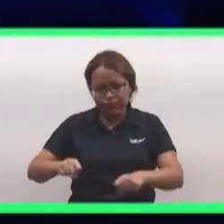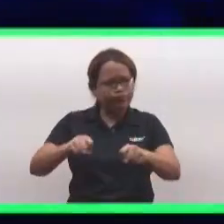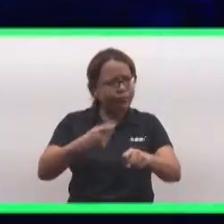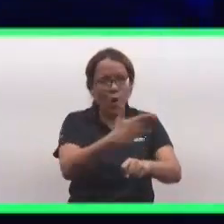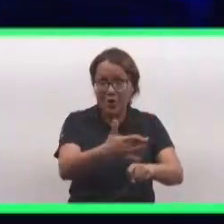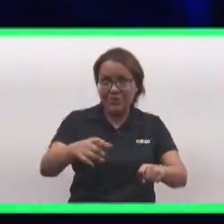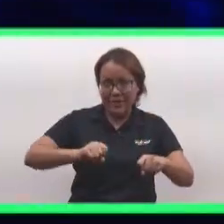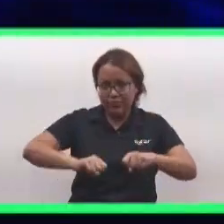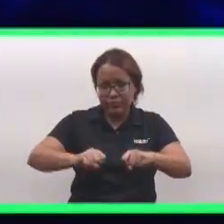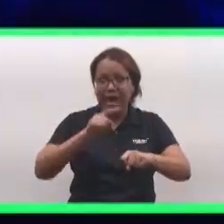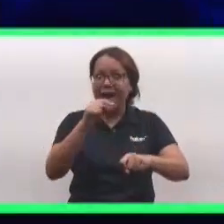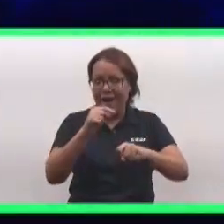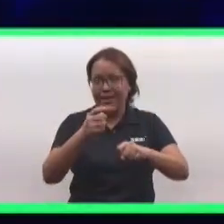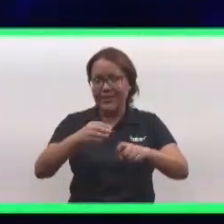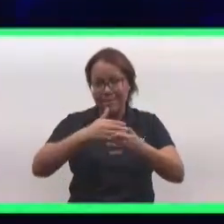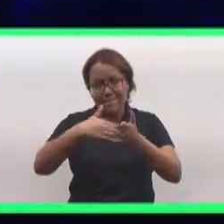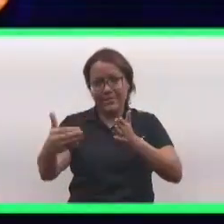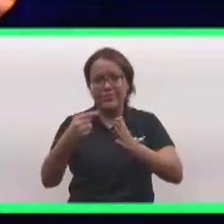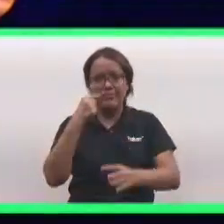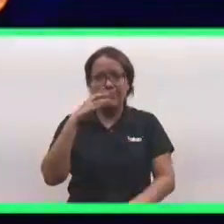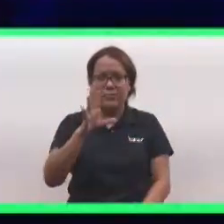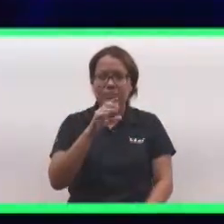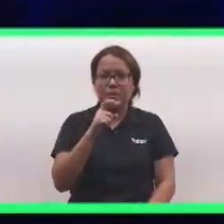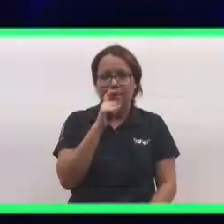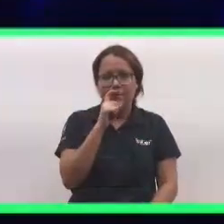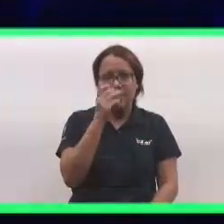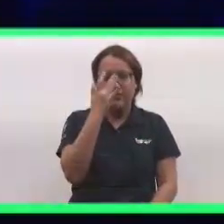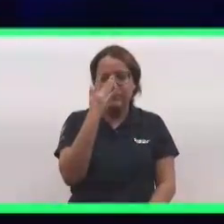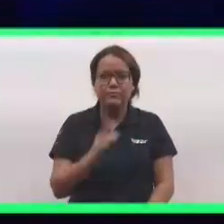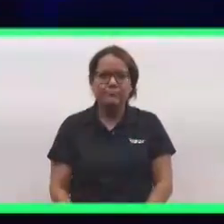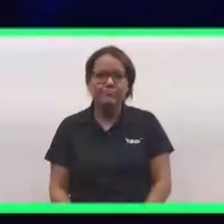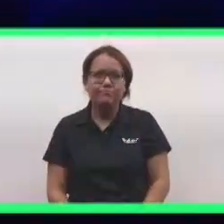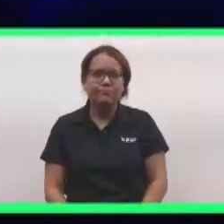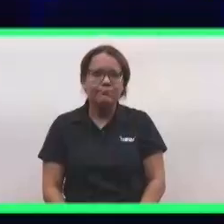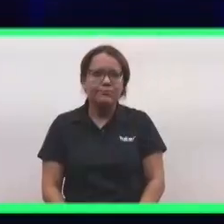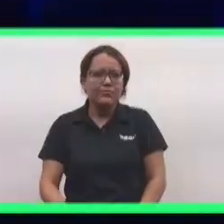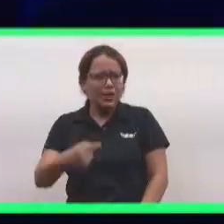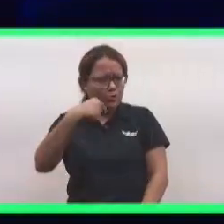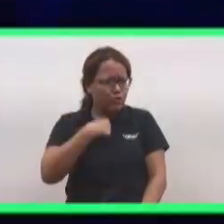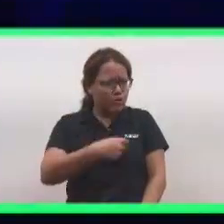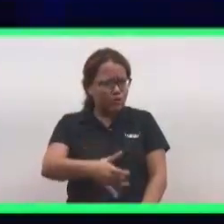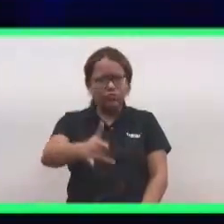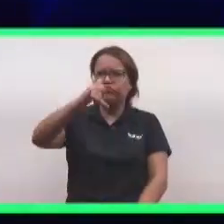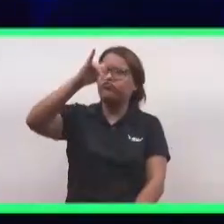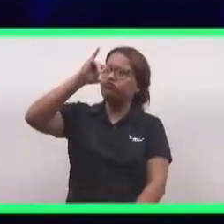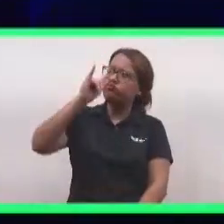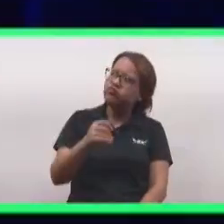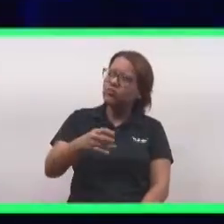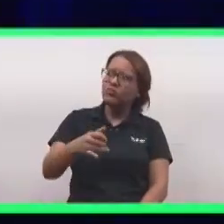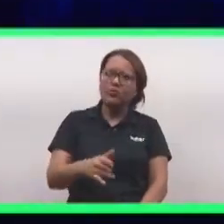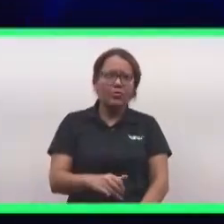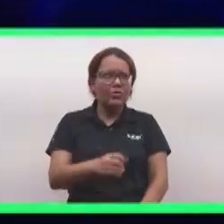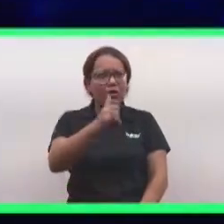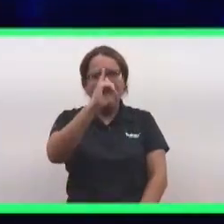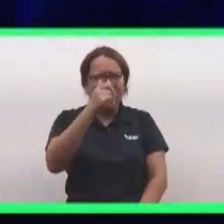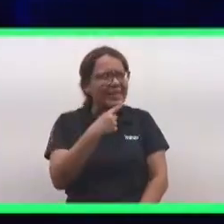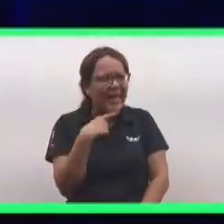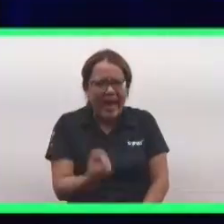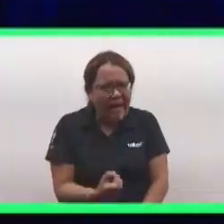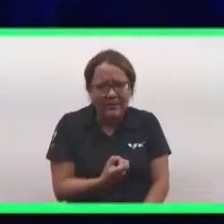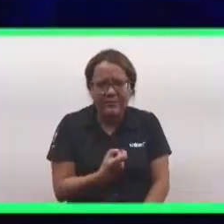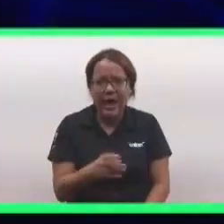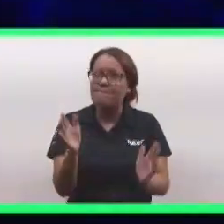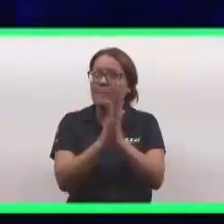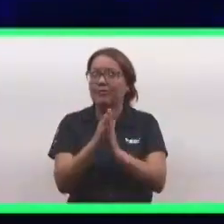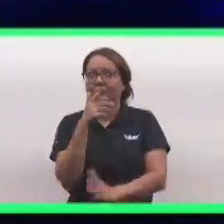¿Cuántos de los padres de familia que estamos aquí en algún momento nos despertamos y dicen, ¿quién se tomó mi cerveza? Amén, dice el